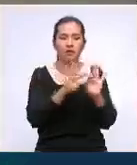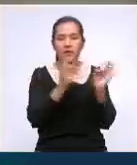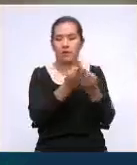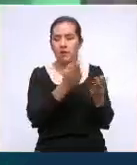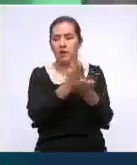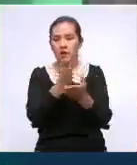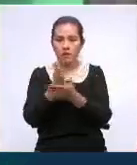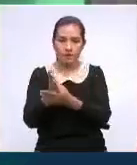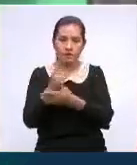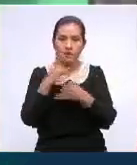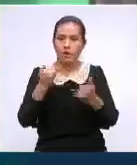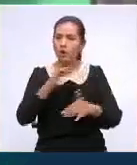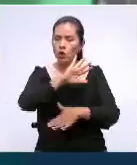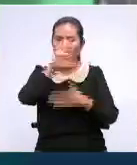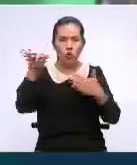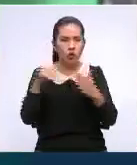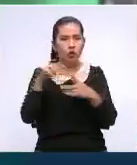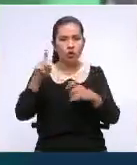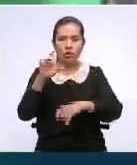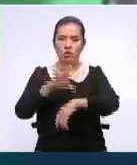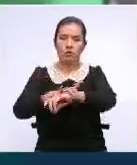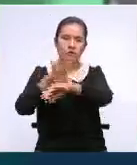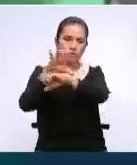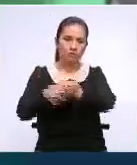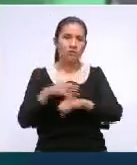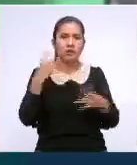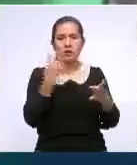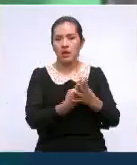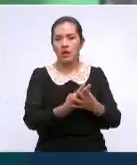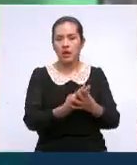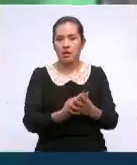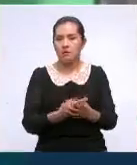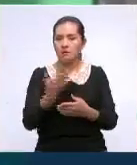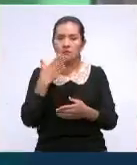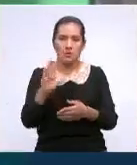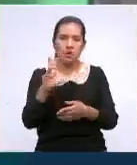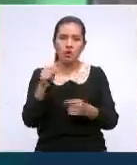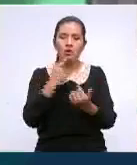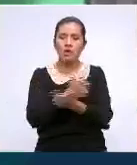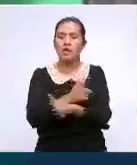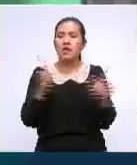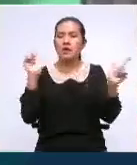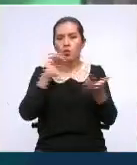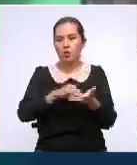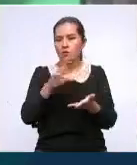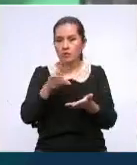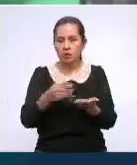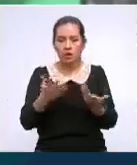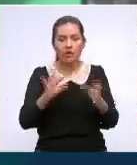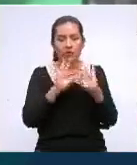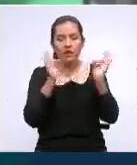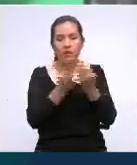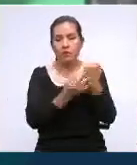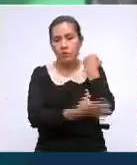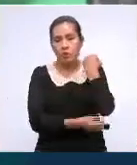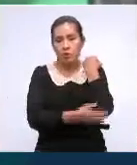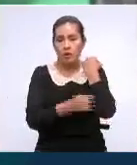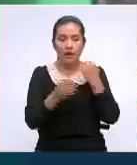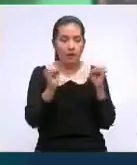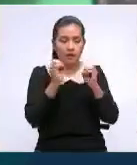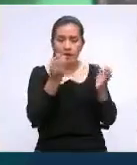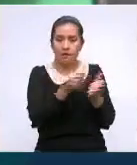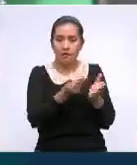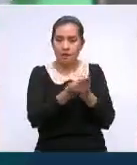pido que les aprendan a todos, que tengan un castigo, porque les largan. Así es para una familia pobre que no tiene